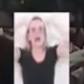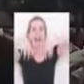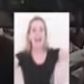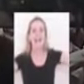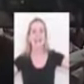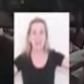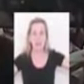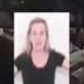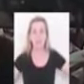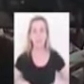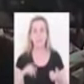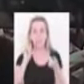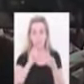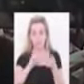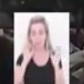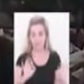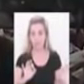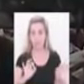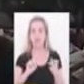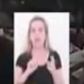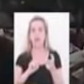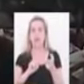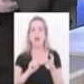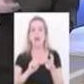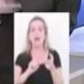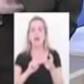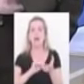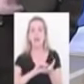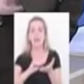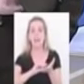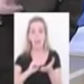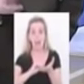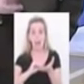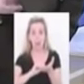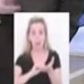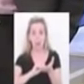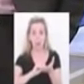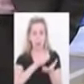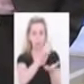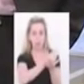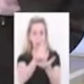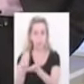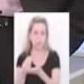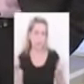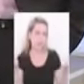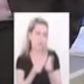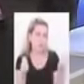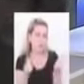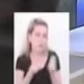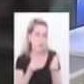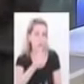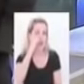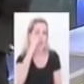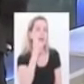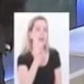tiene este ministerio social al 10 de diciembre cuando entregó cuando entregó